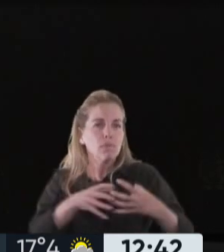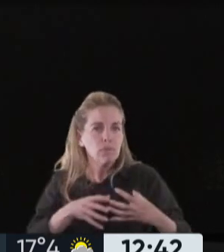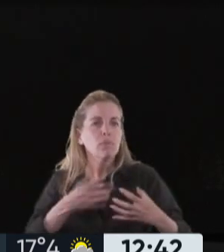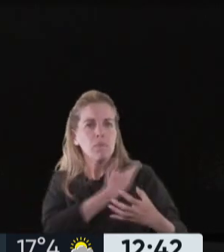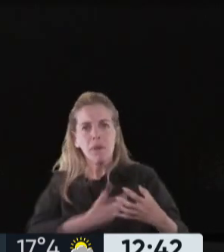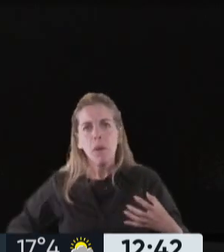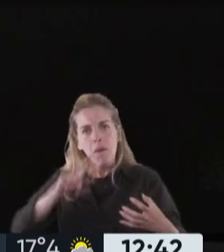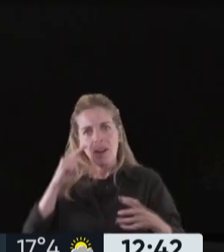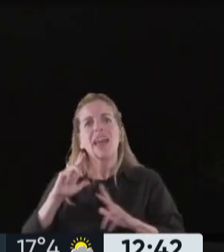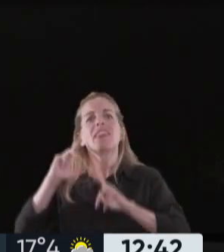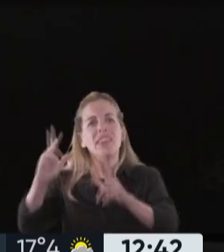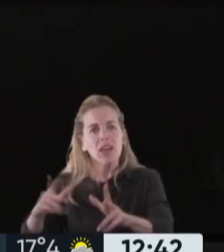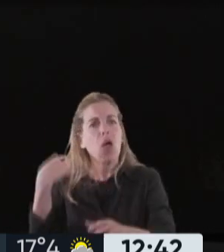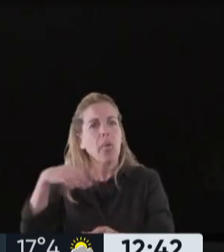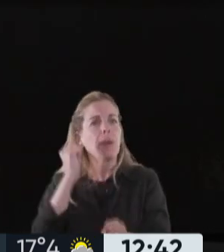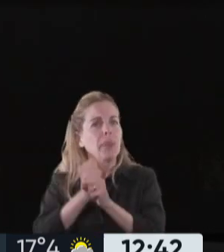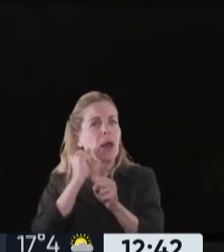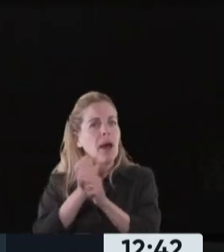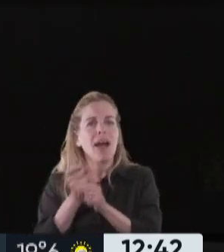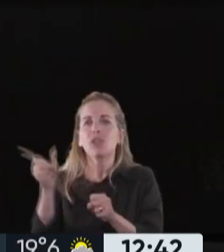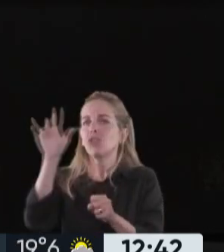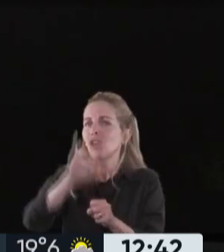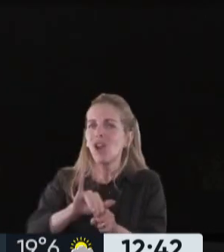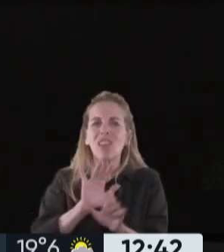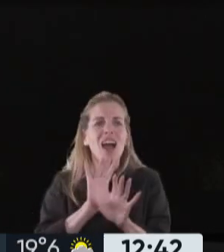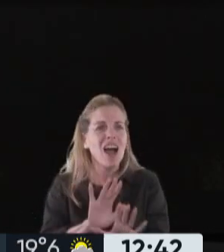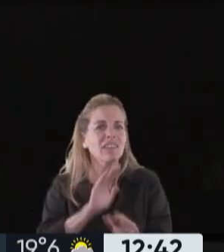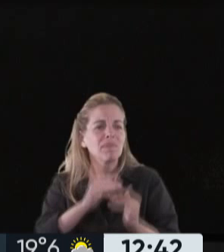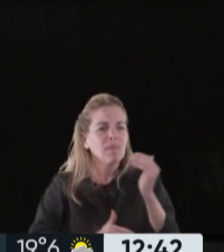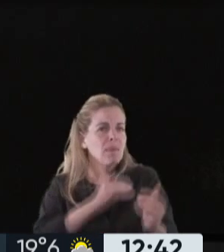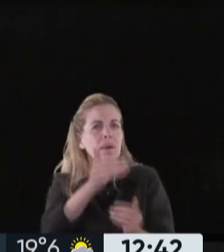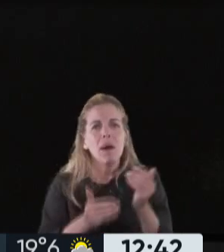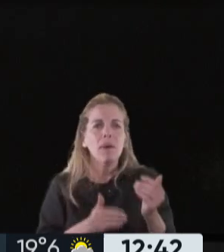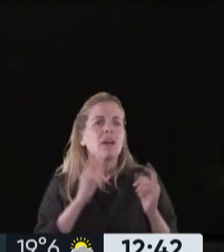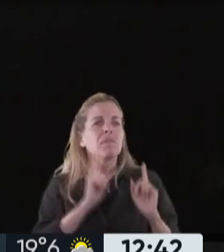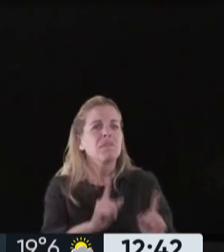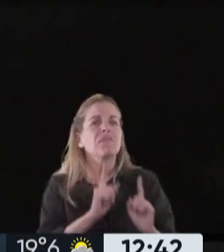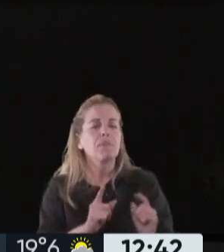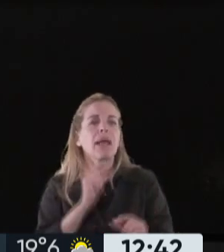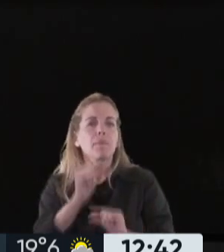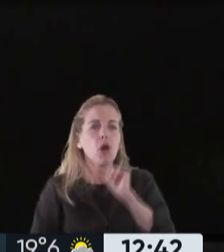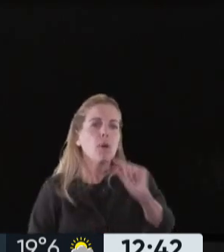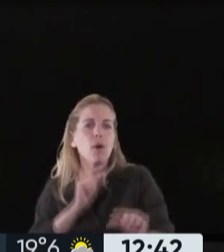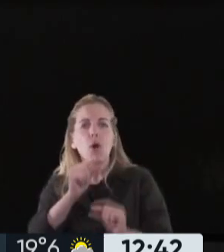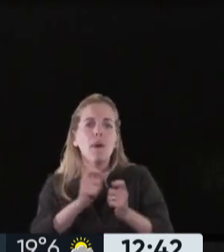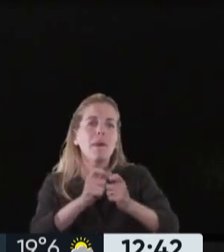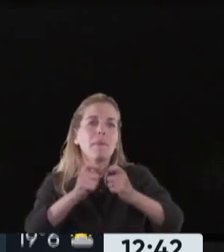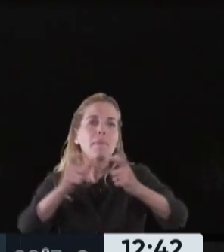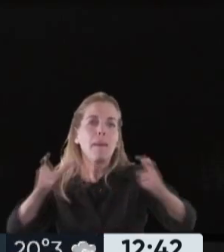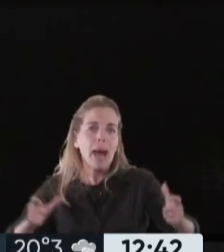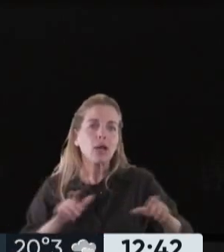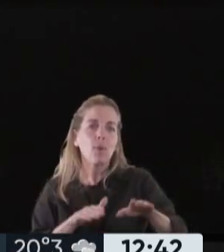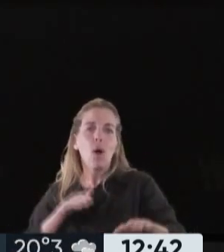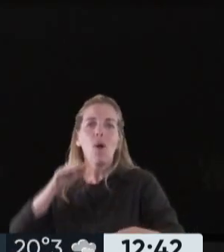dijo, tenemos que seguir trabajando todos los días para que todos los días demos un pasito más adelante en la idea